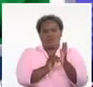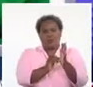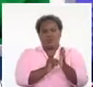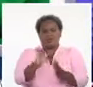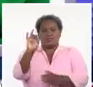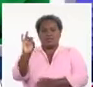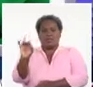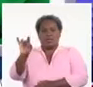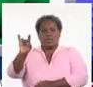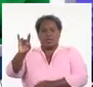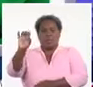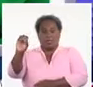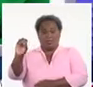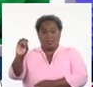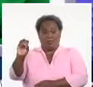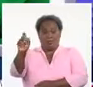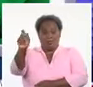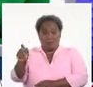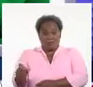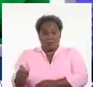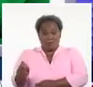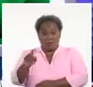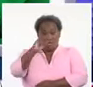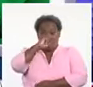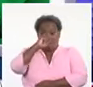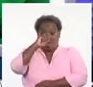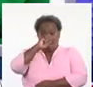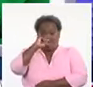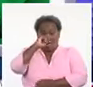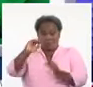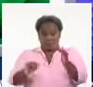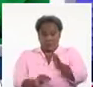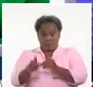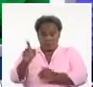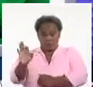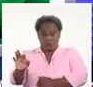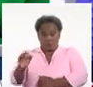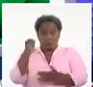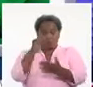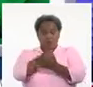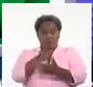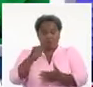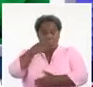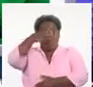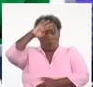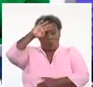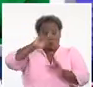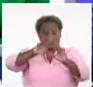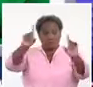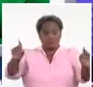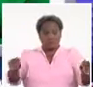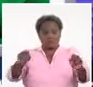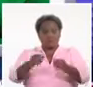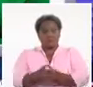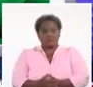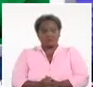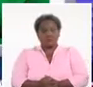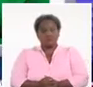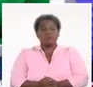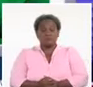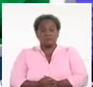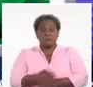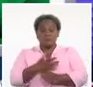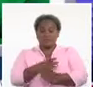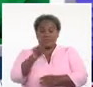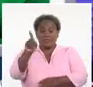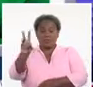26.790 pacientes en edades pediátricas diagnosticados en nuestro país. Es el 13,8%